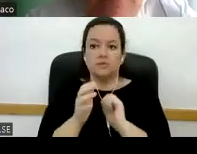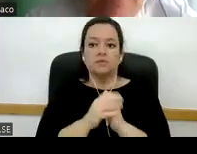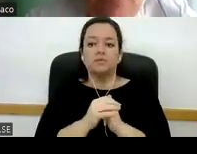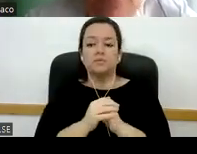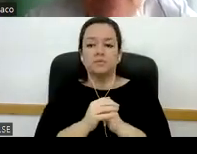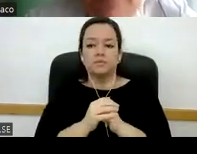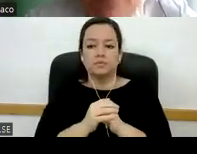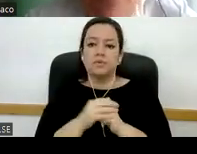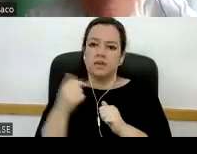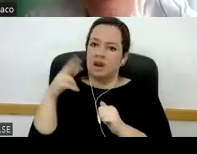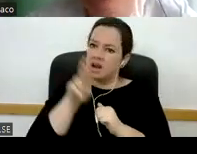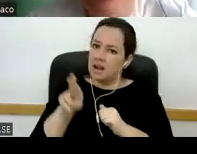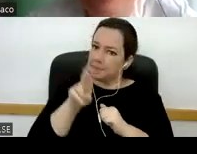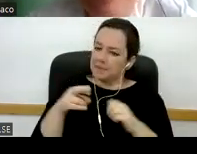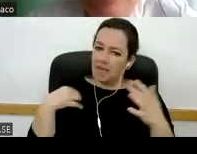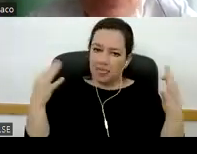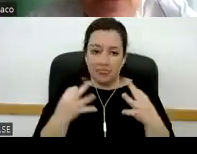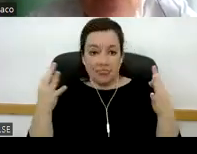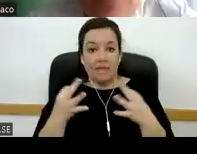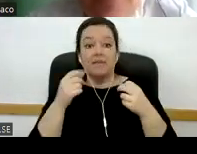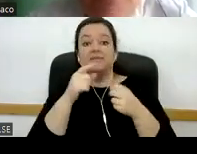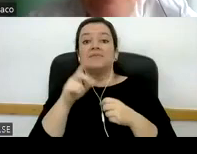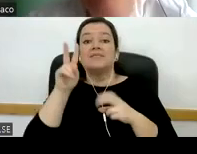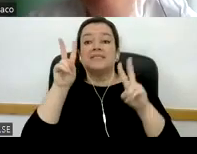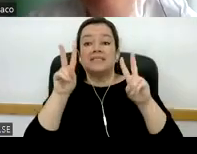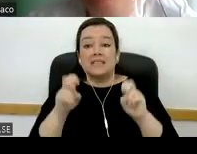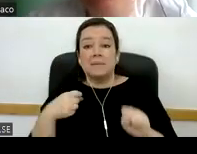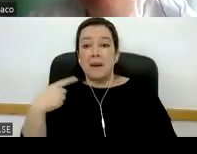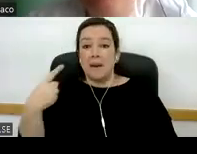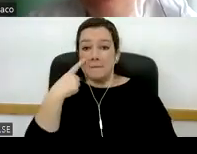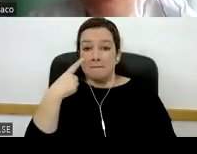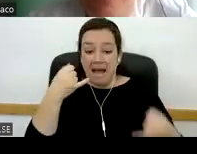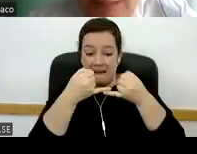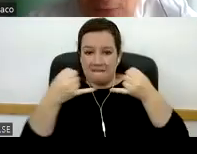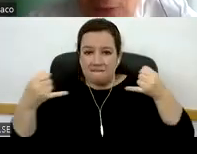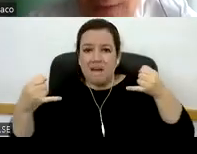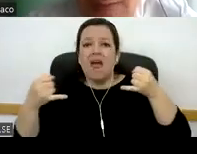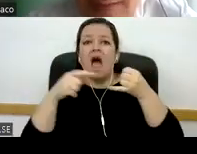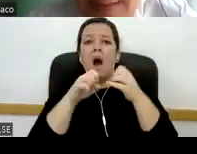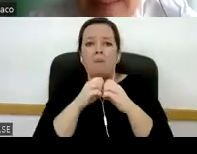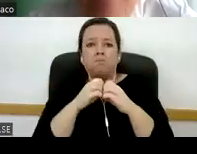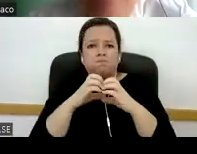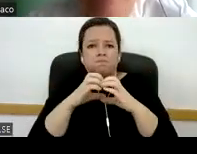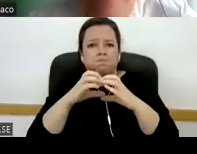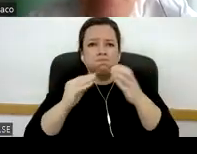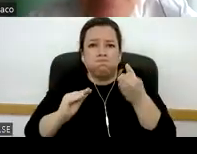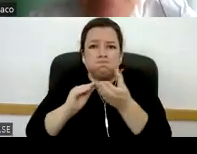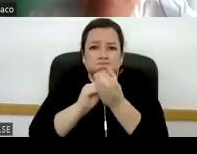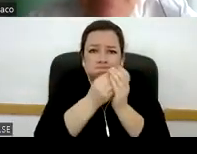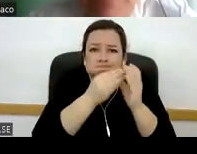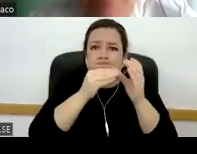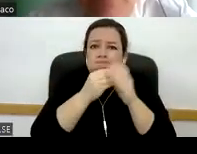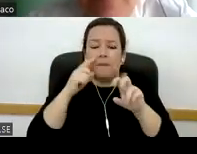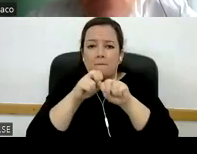conviene que insistamos en este concepto. La arteriosclerosis cada vez más se entiende como un proceso inflamatorio de las arterias a